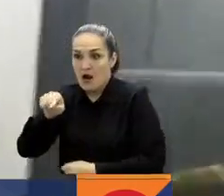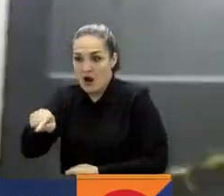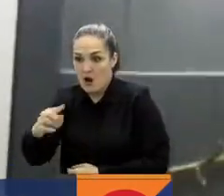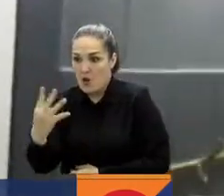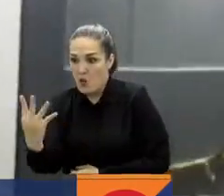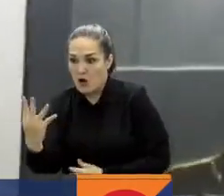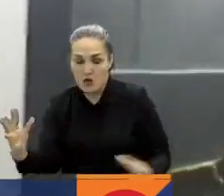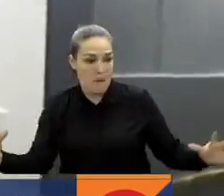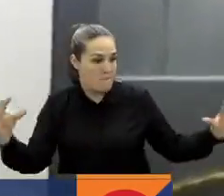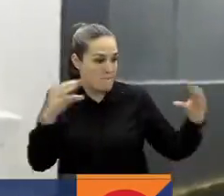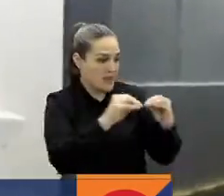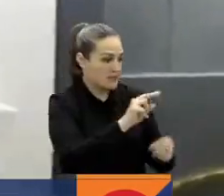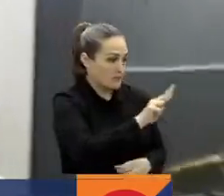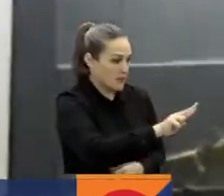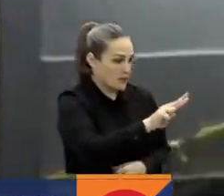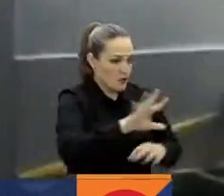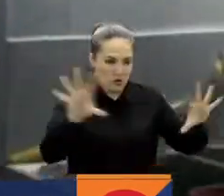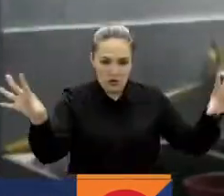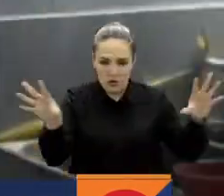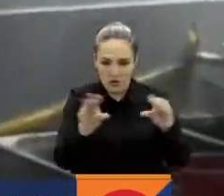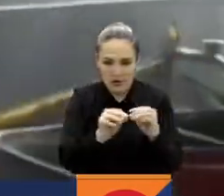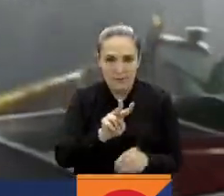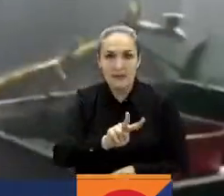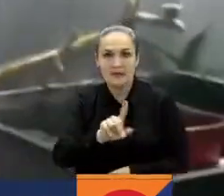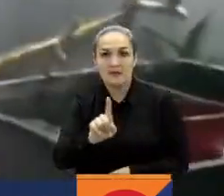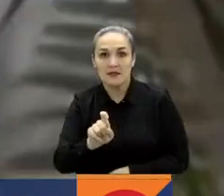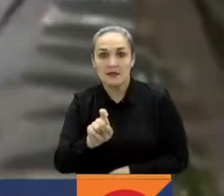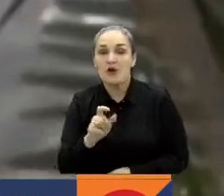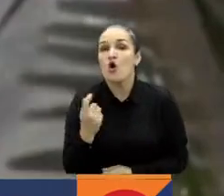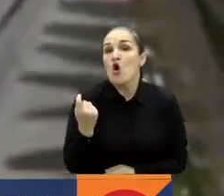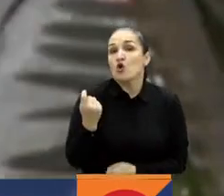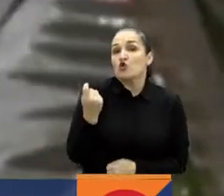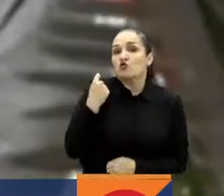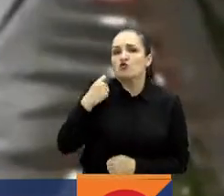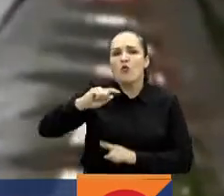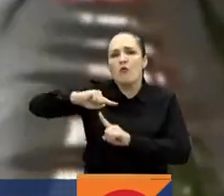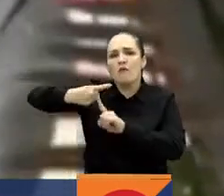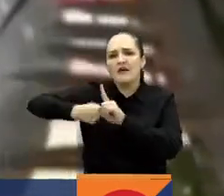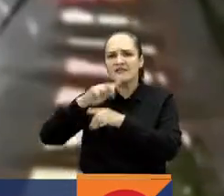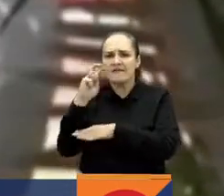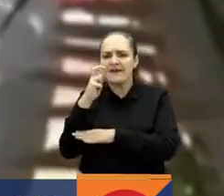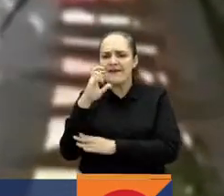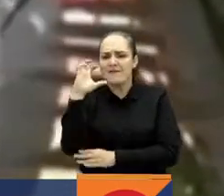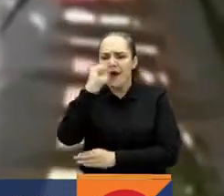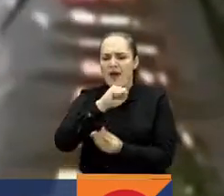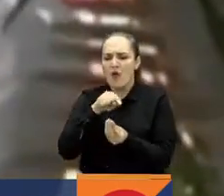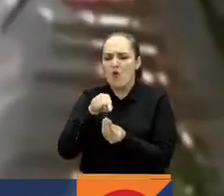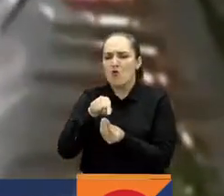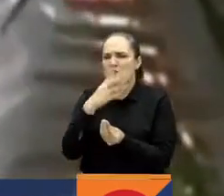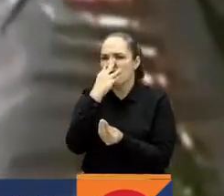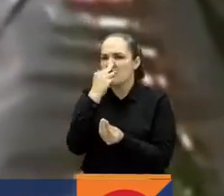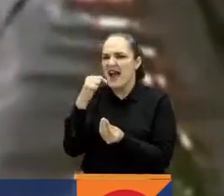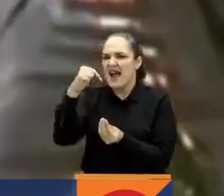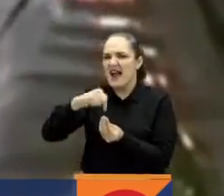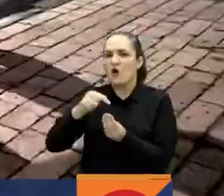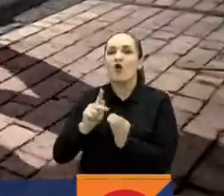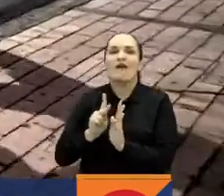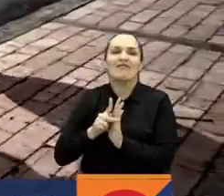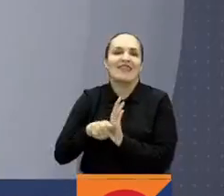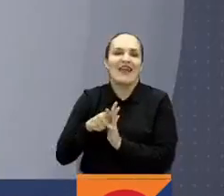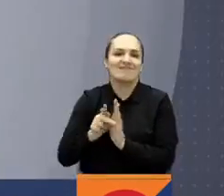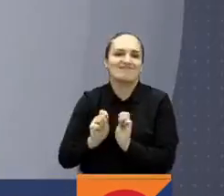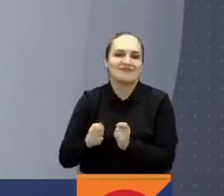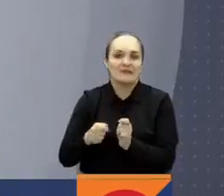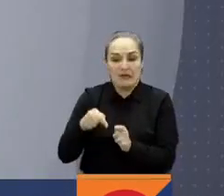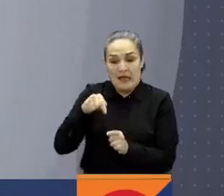es de 26. Hace un mes, la Fiscalía reveló detalles de esta peligrosa organización que estaría detrás de varios de estos